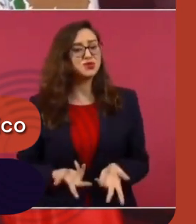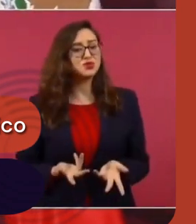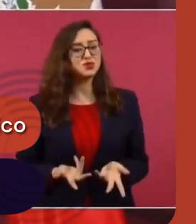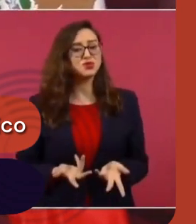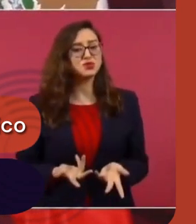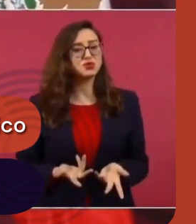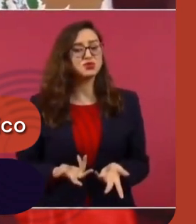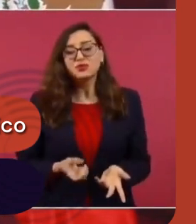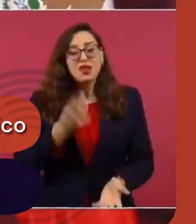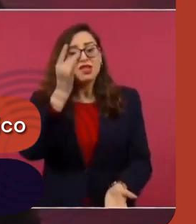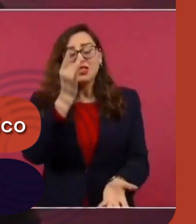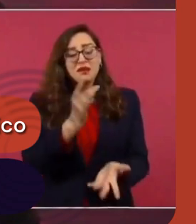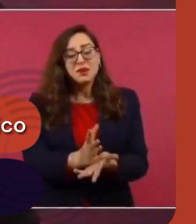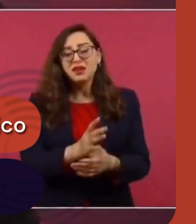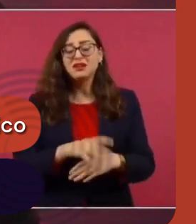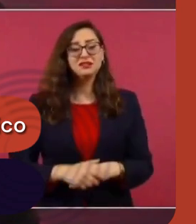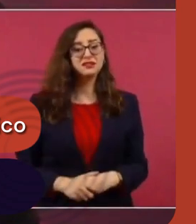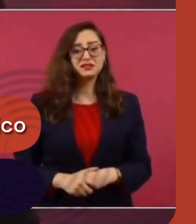tanto.